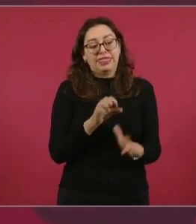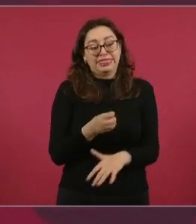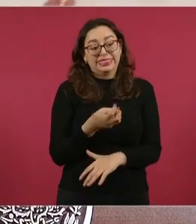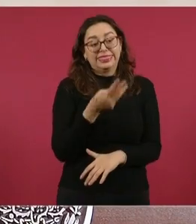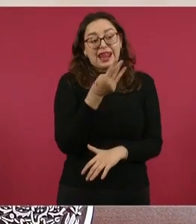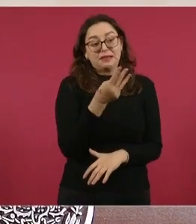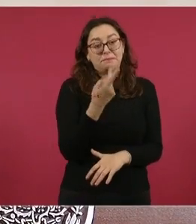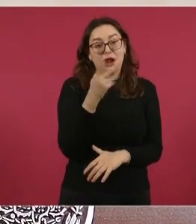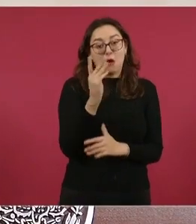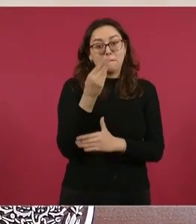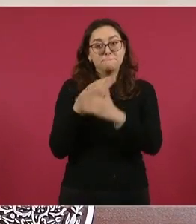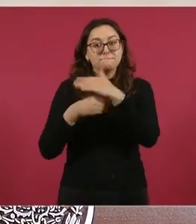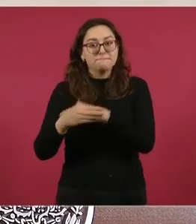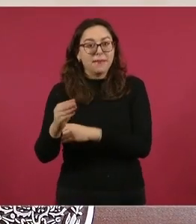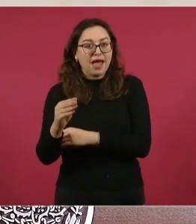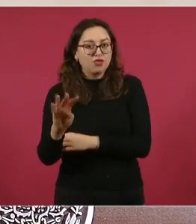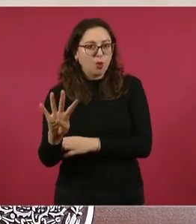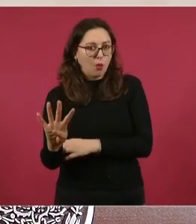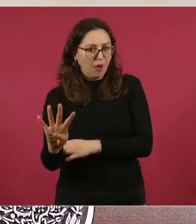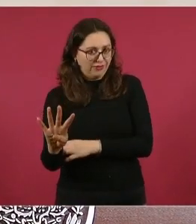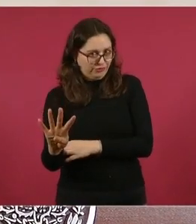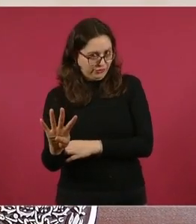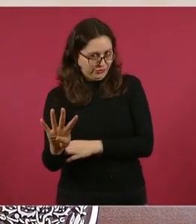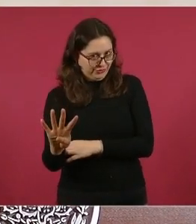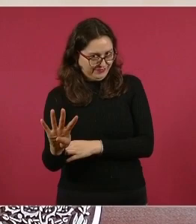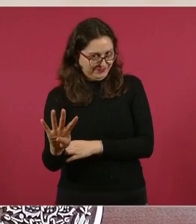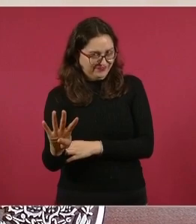me toca nombrar a los